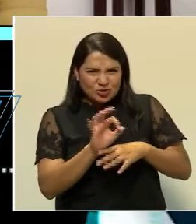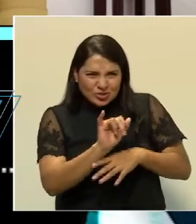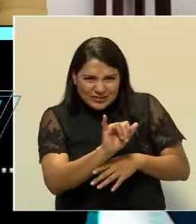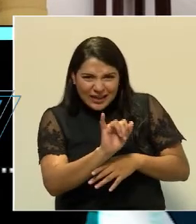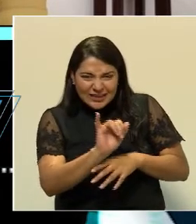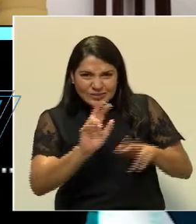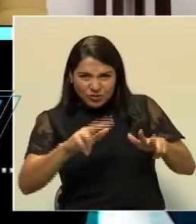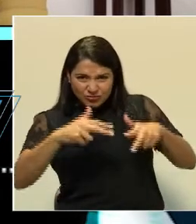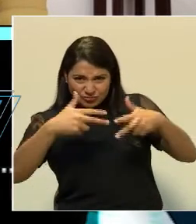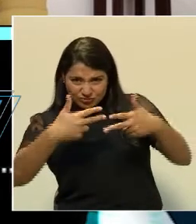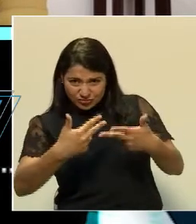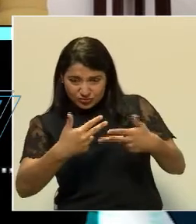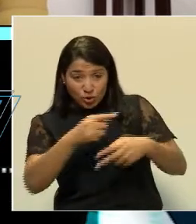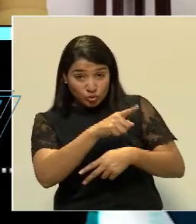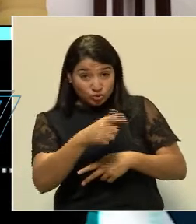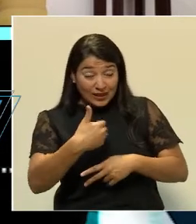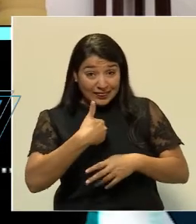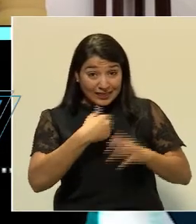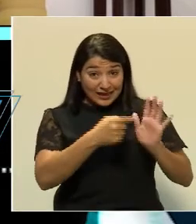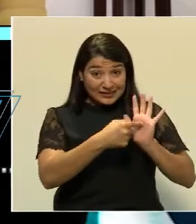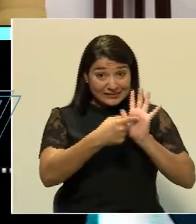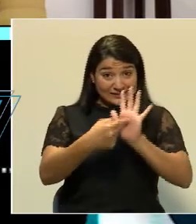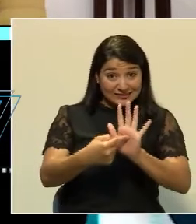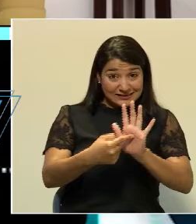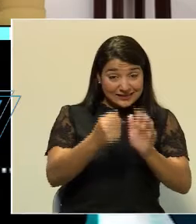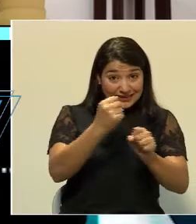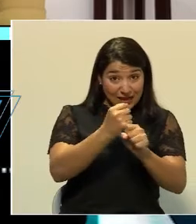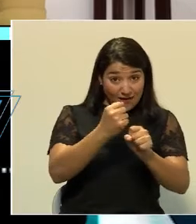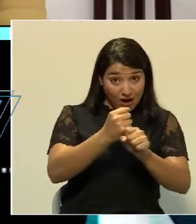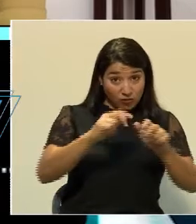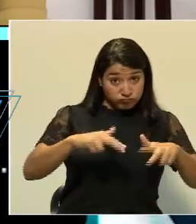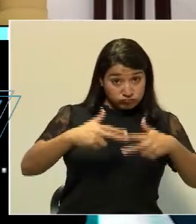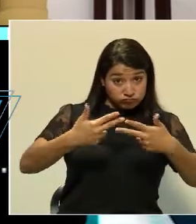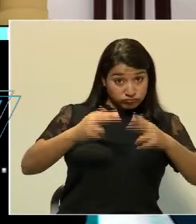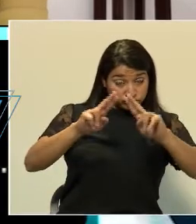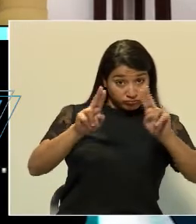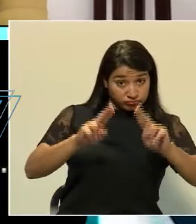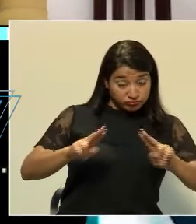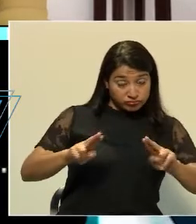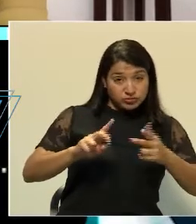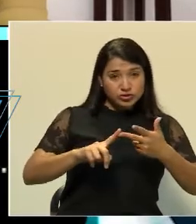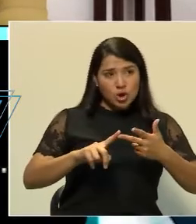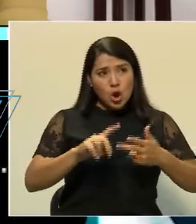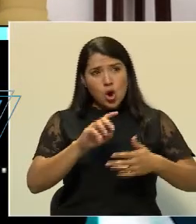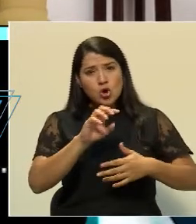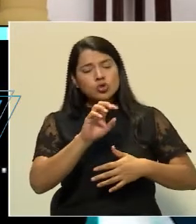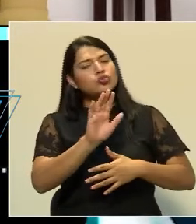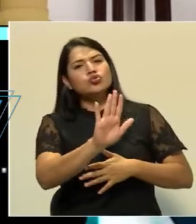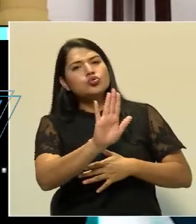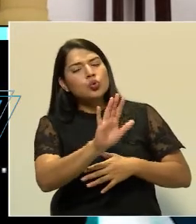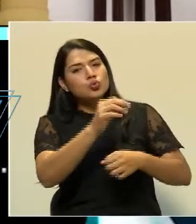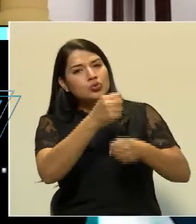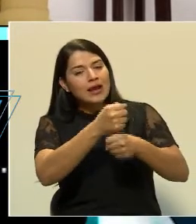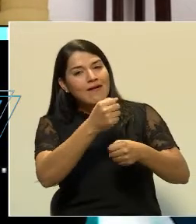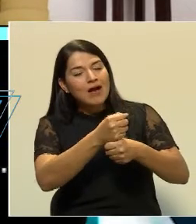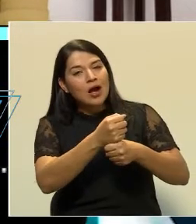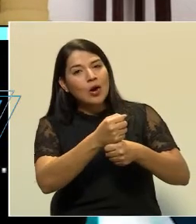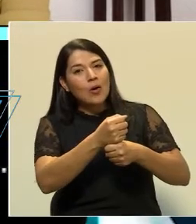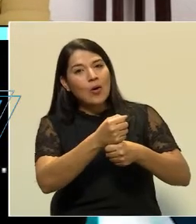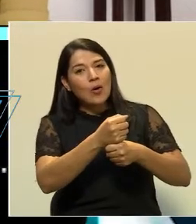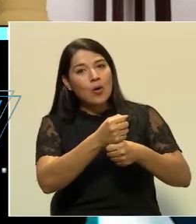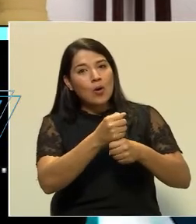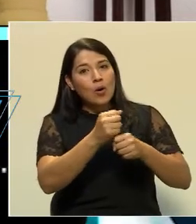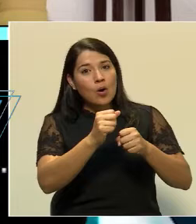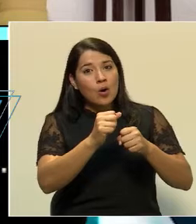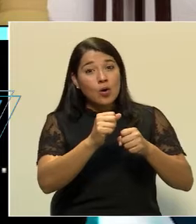exposiciones virtuales. Usted en parte, una parte de su actividad es gestionar en